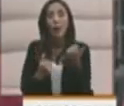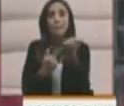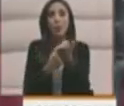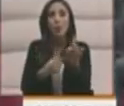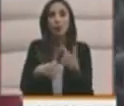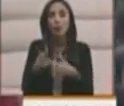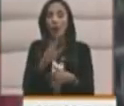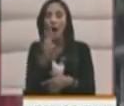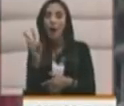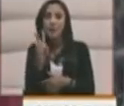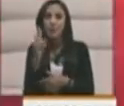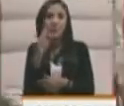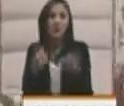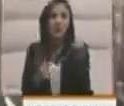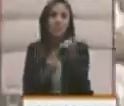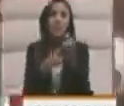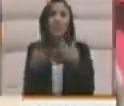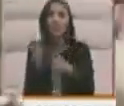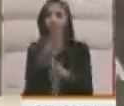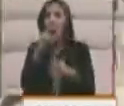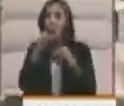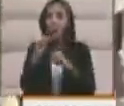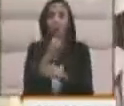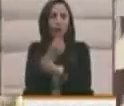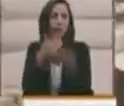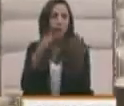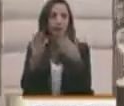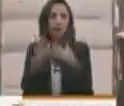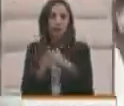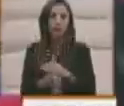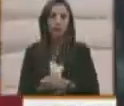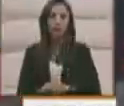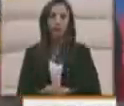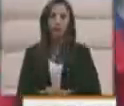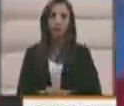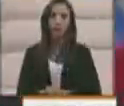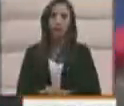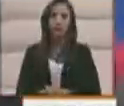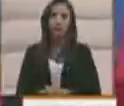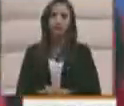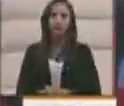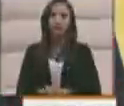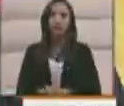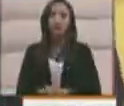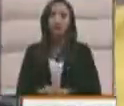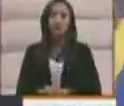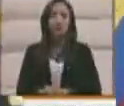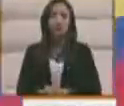respaldándolo para lo que sea, para lo que salga.